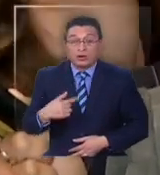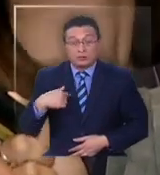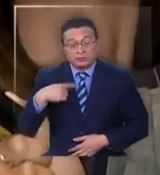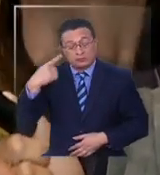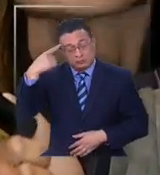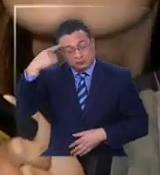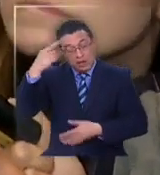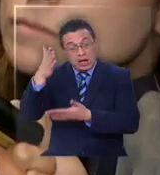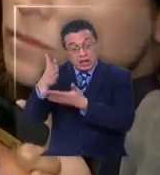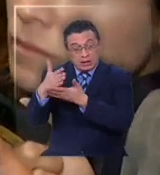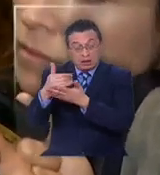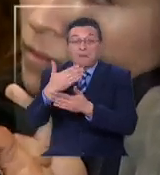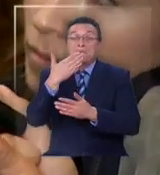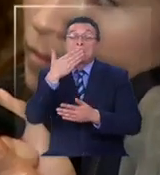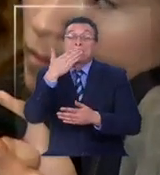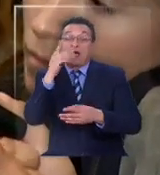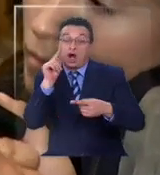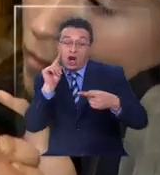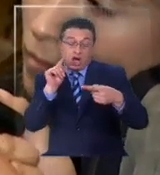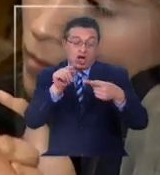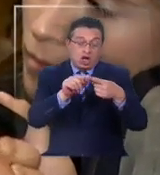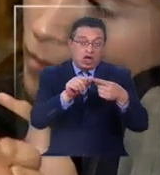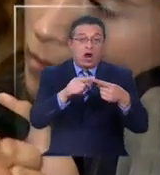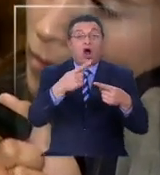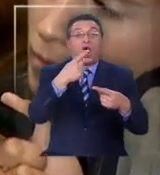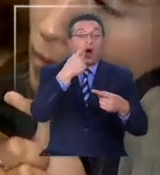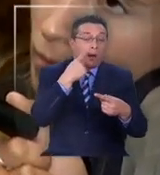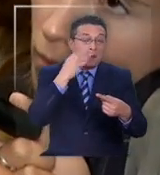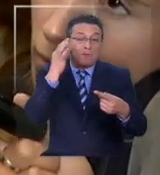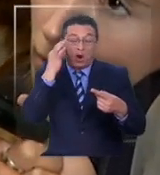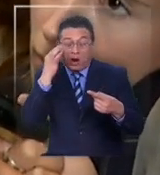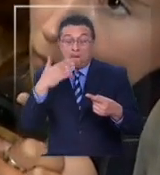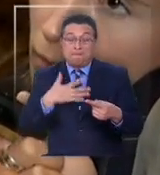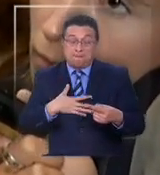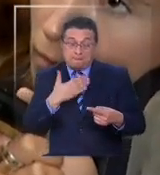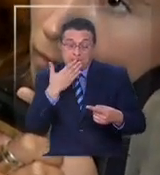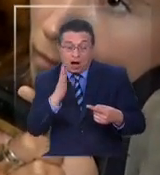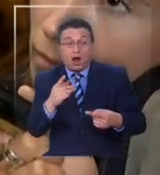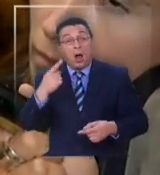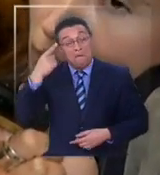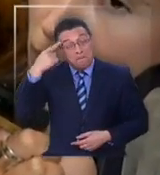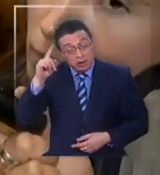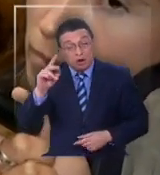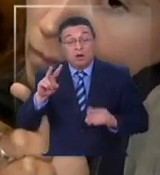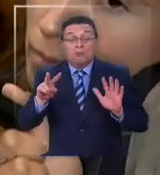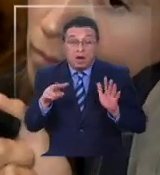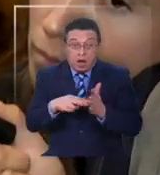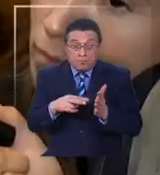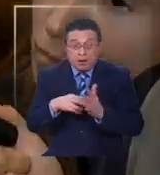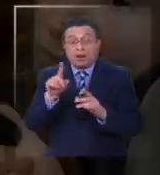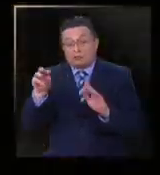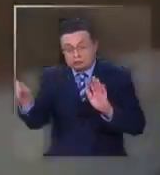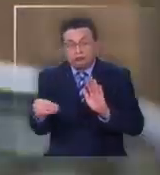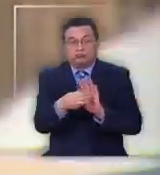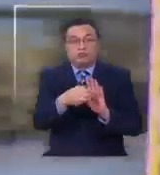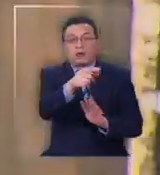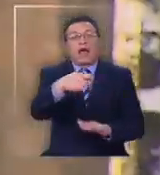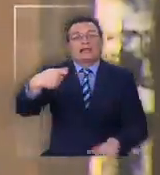criterio de preferencia que hemos señalado de un padre y una madre, pero esperamos, como digo, reponerlo en el